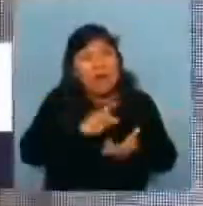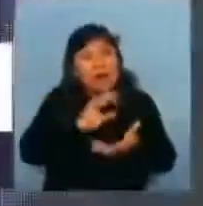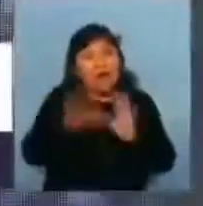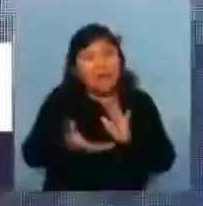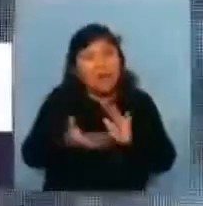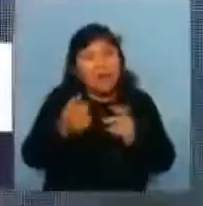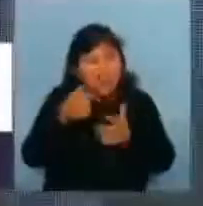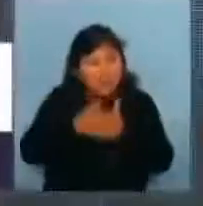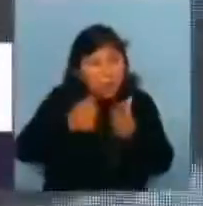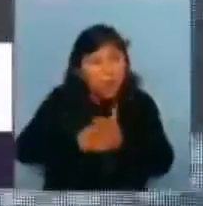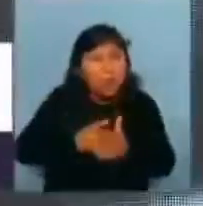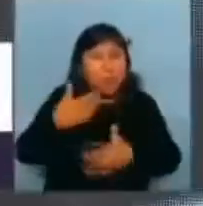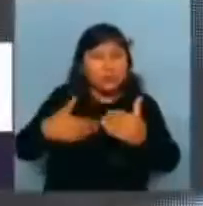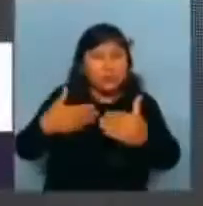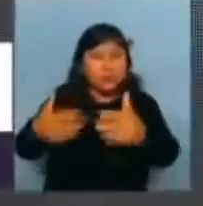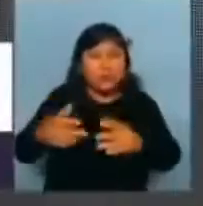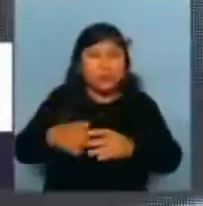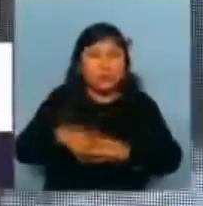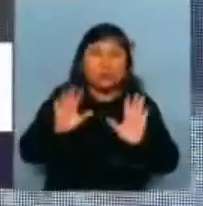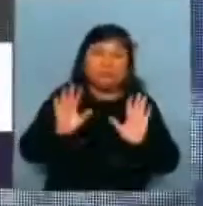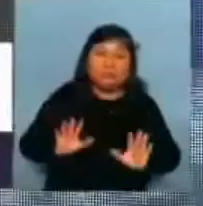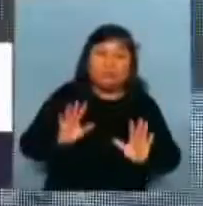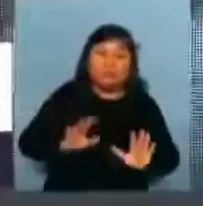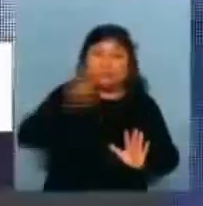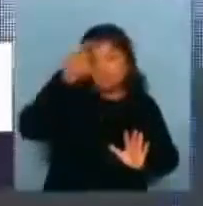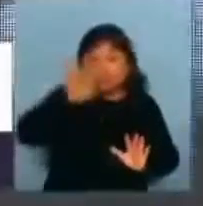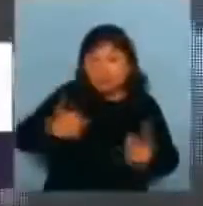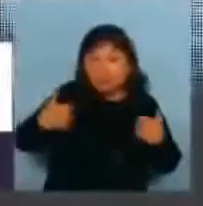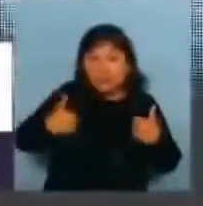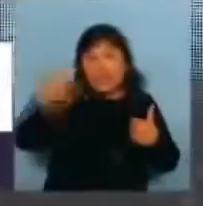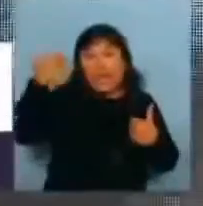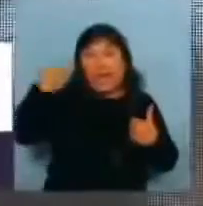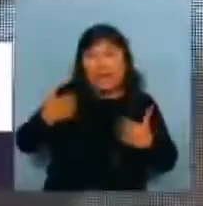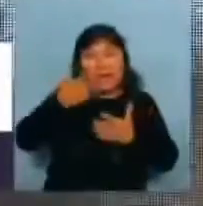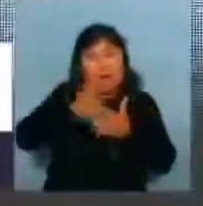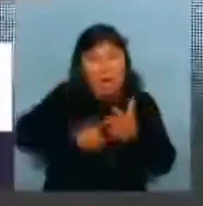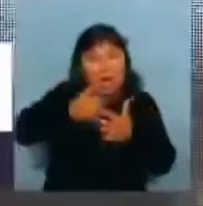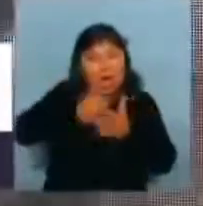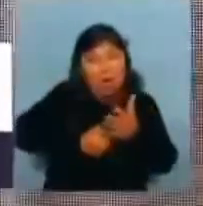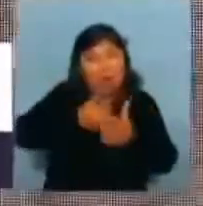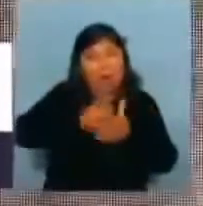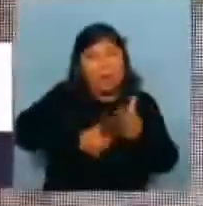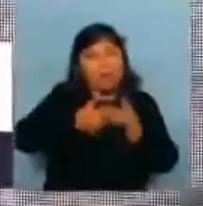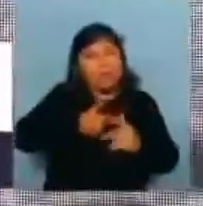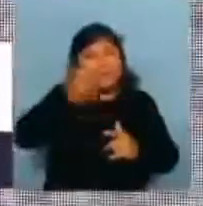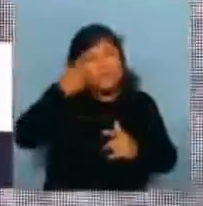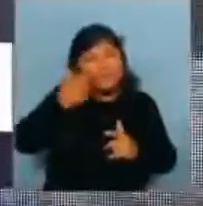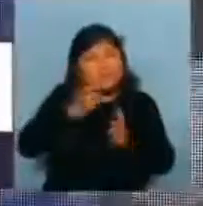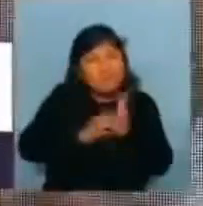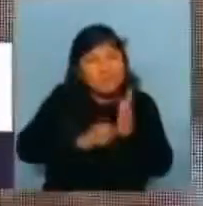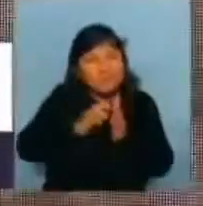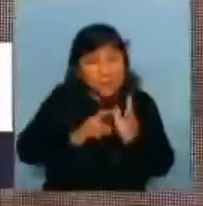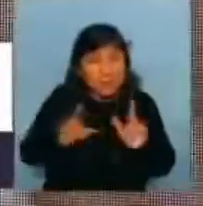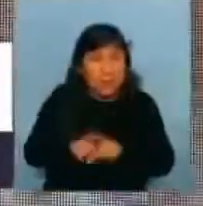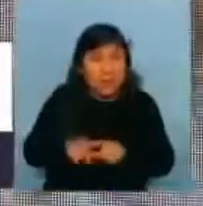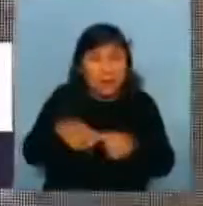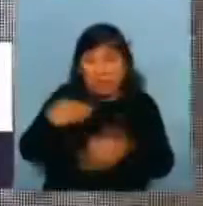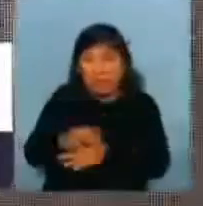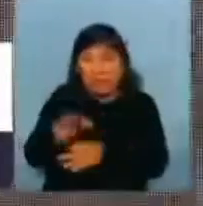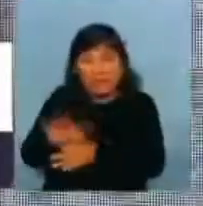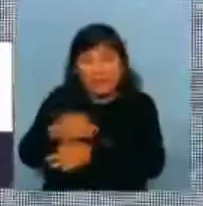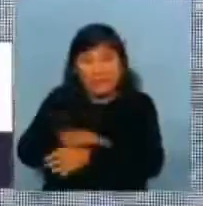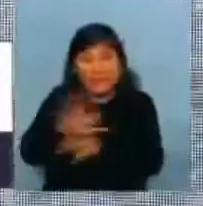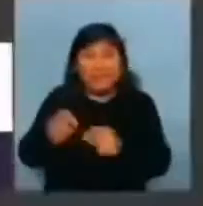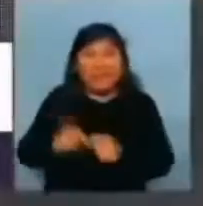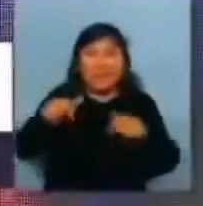intentarlo, total, el no ya lo tengo. Hoy en día venimos trabajando con niños de a partir de 6 años, que el objetivo, como te digo, es